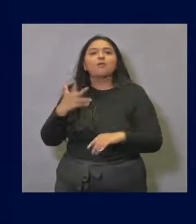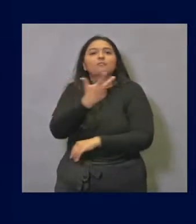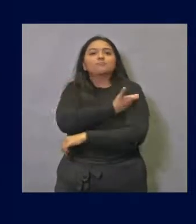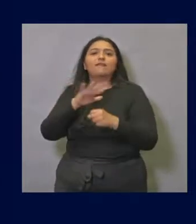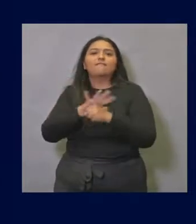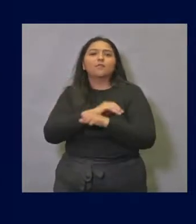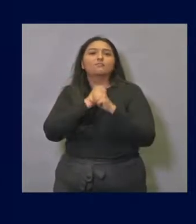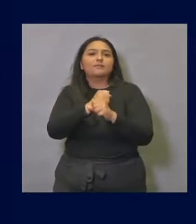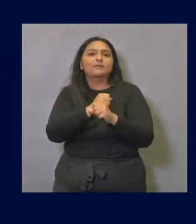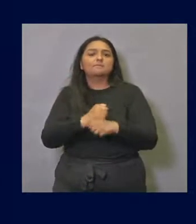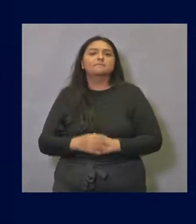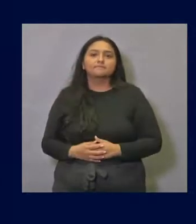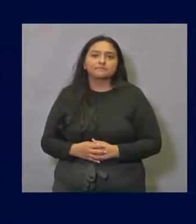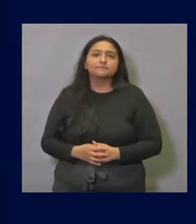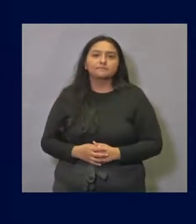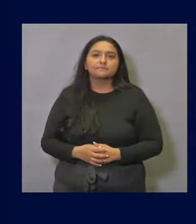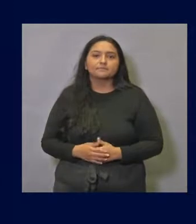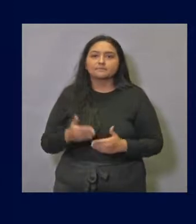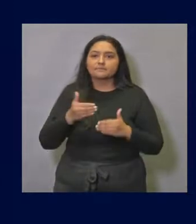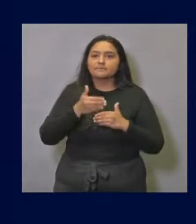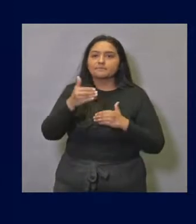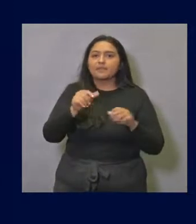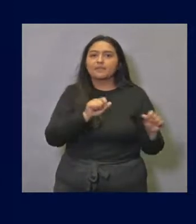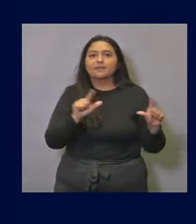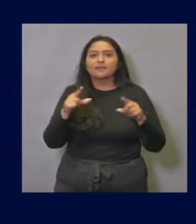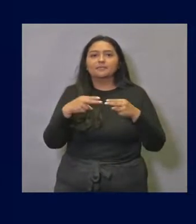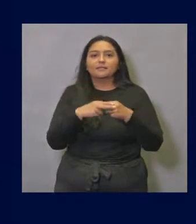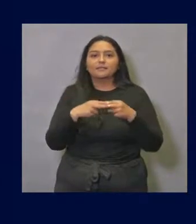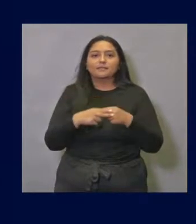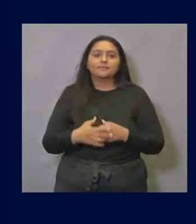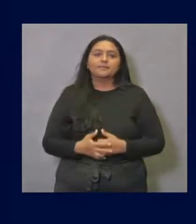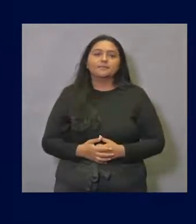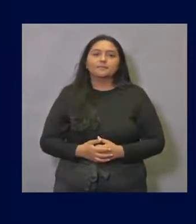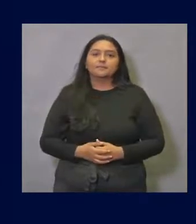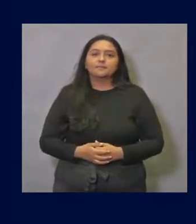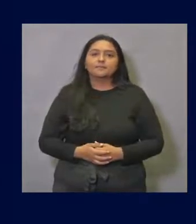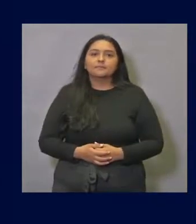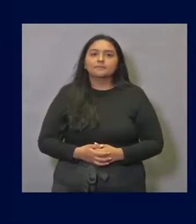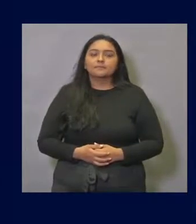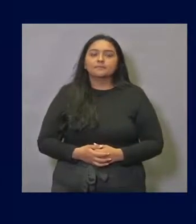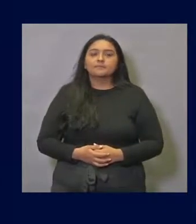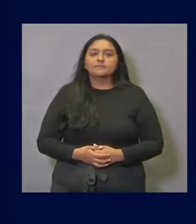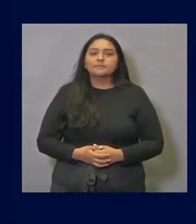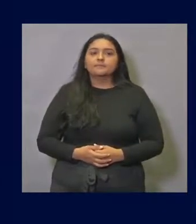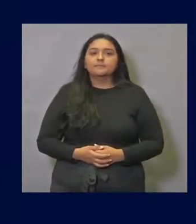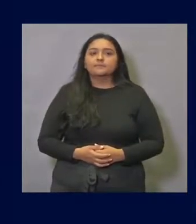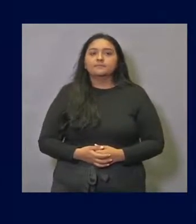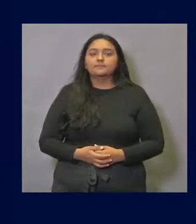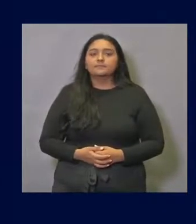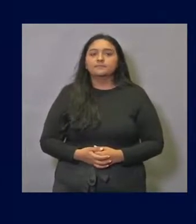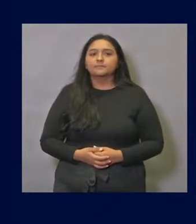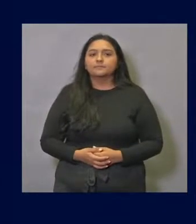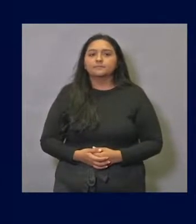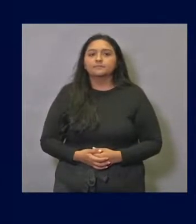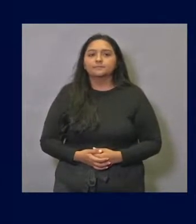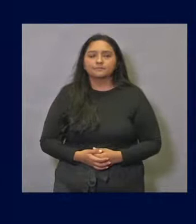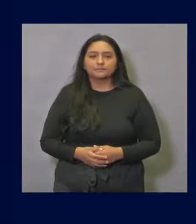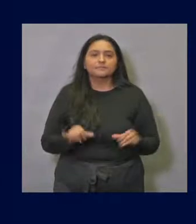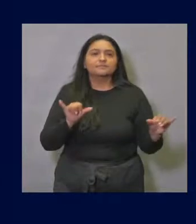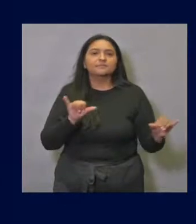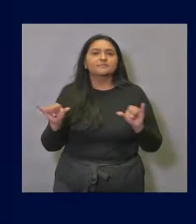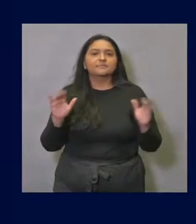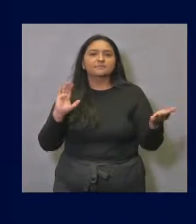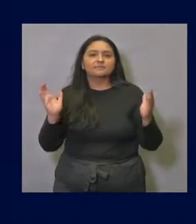vacunado. Next slide, please. Ha habido descensos similares en los brotes